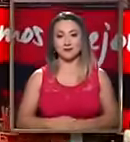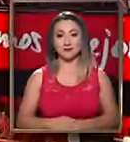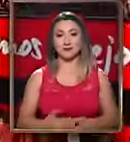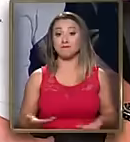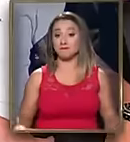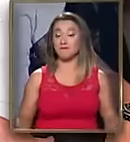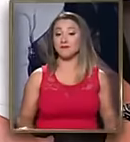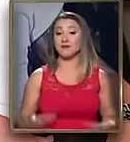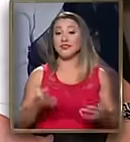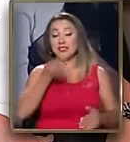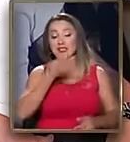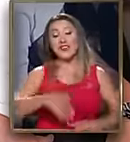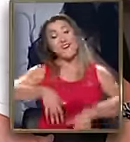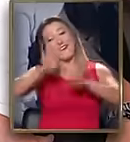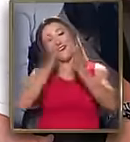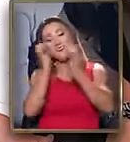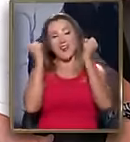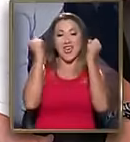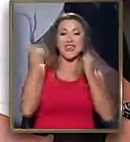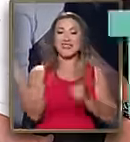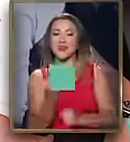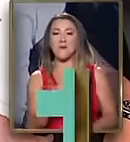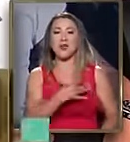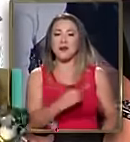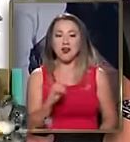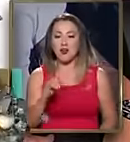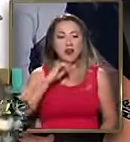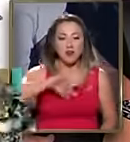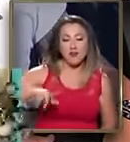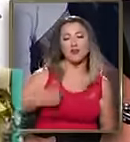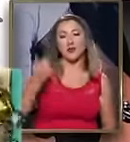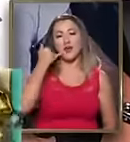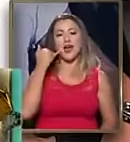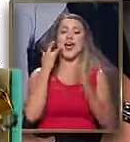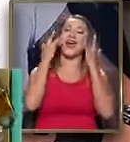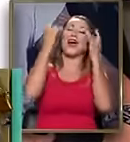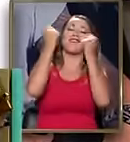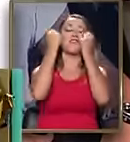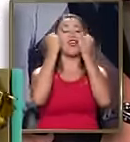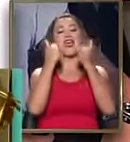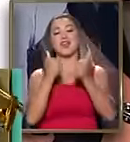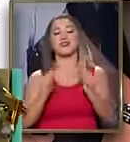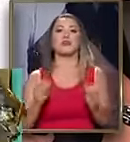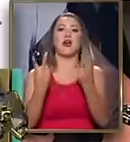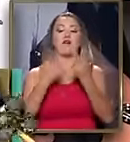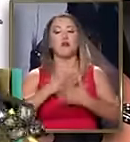Y cuando llega, ¡uy! Llegó mi hija, weón, y no le robaron el celular. ¡Qué alegría más grande!